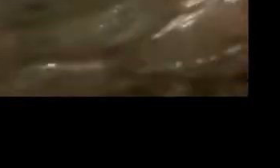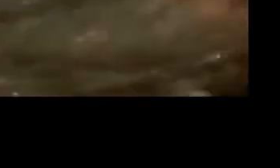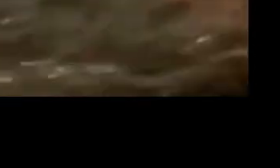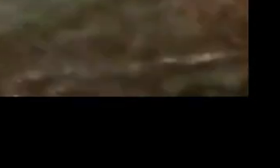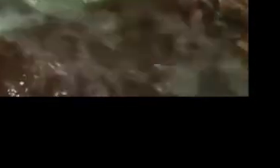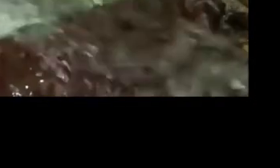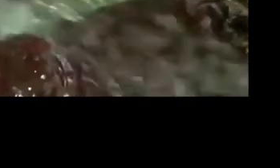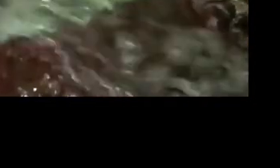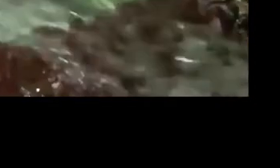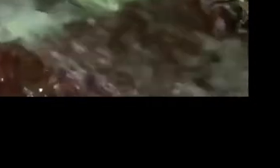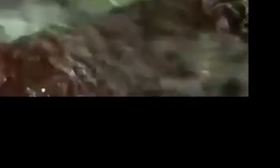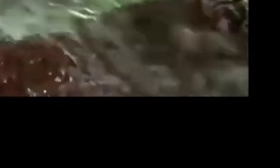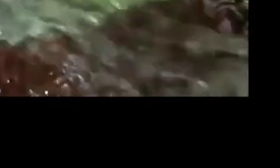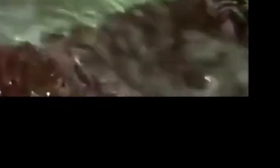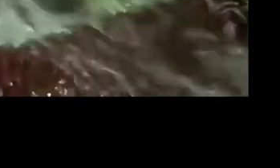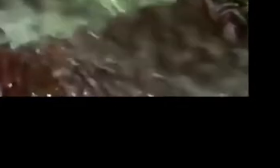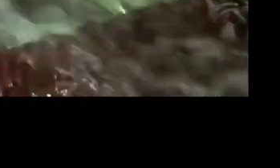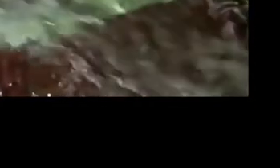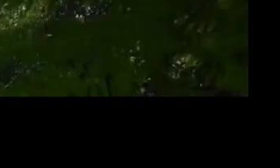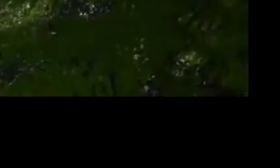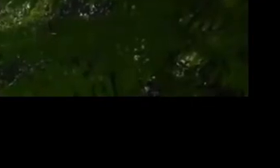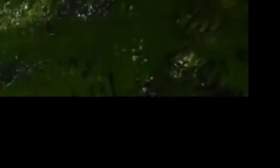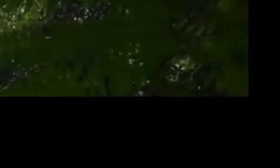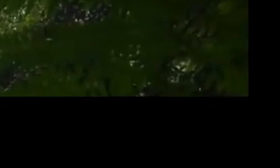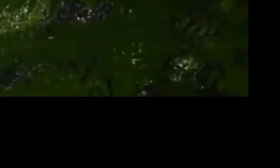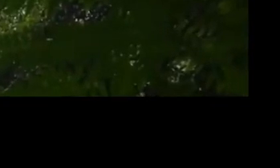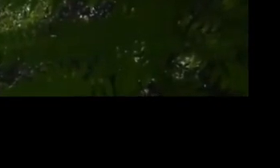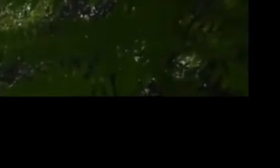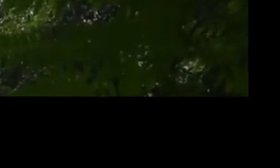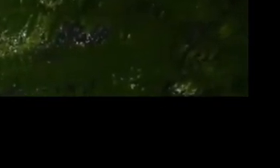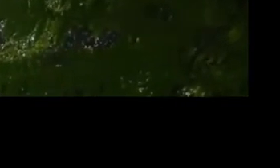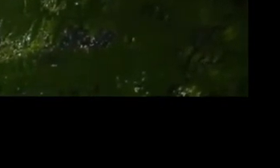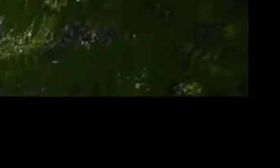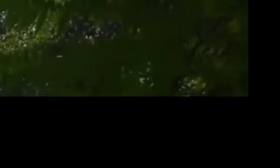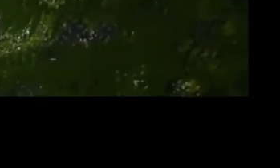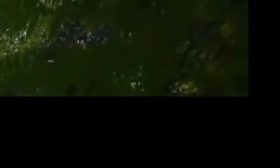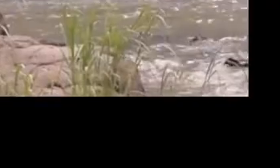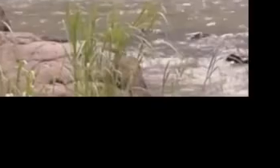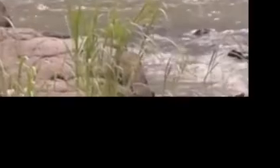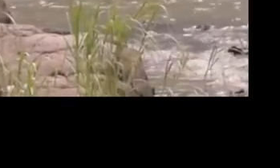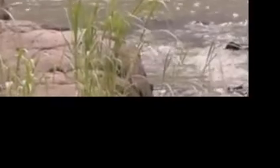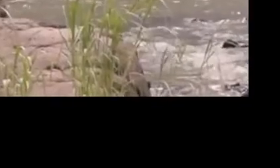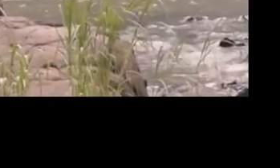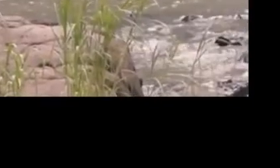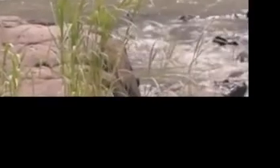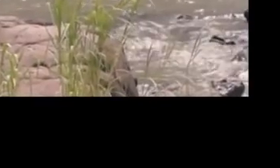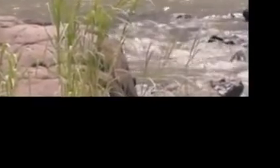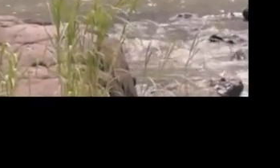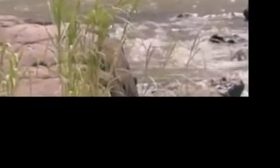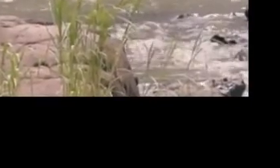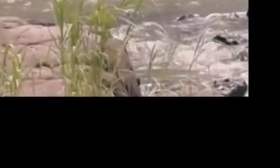fuentes hídricas. El cuidado del medio ambiente es responsabilidad de todos y todas.